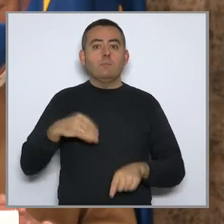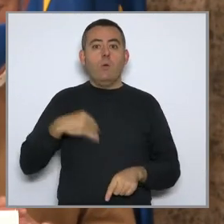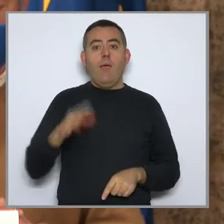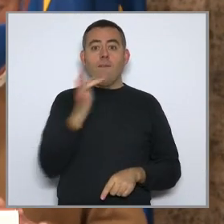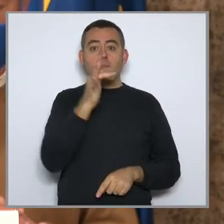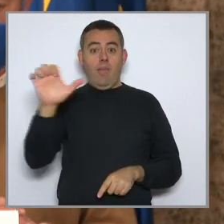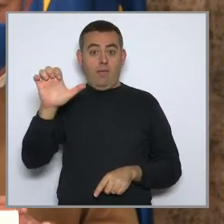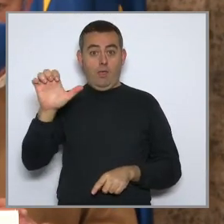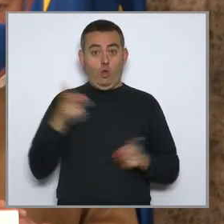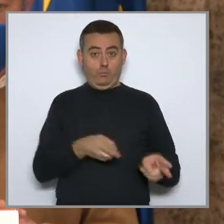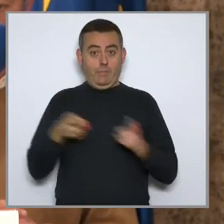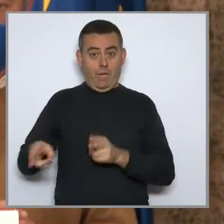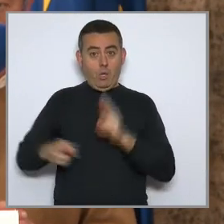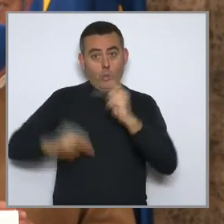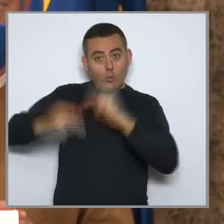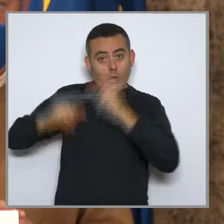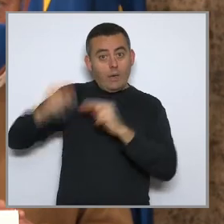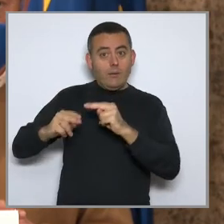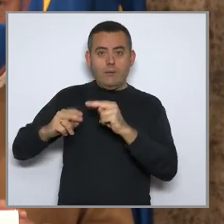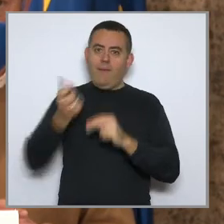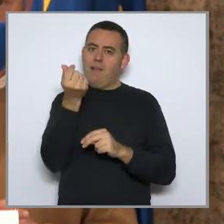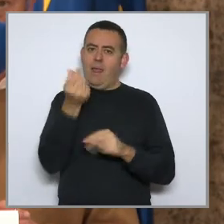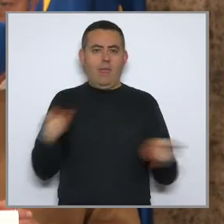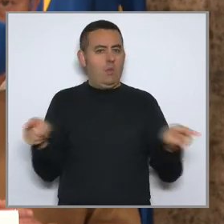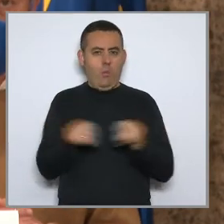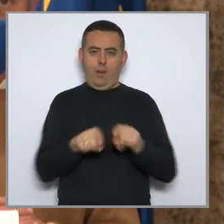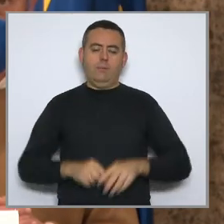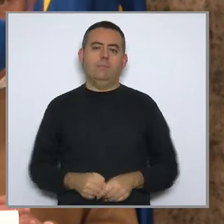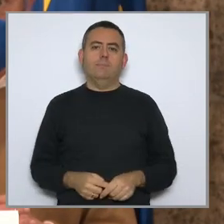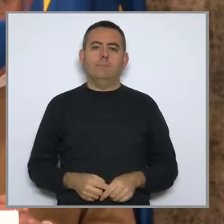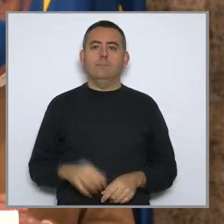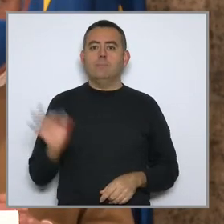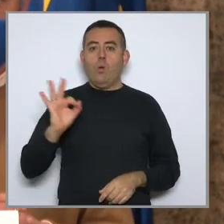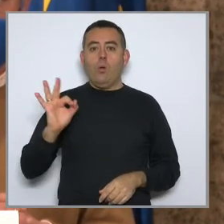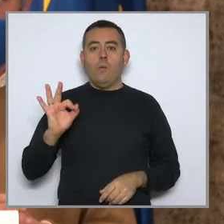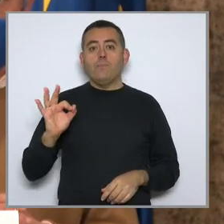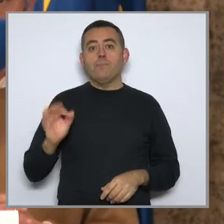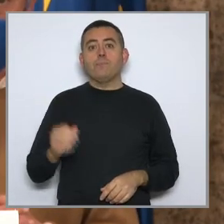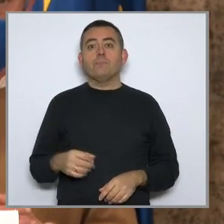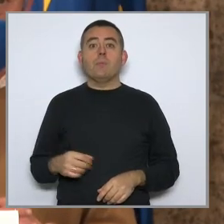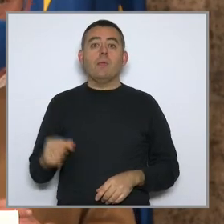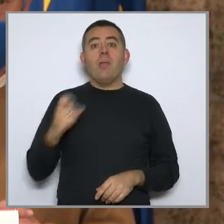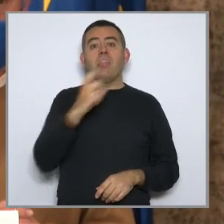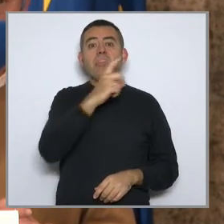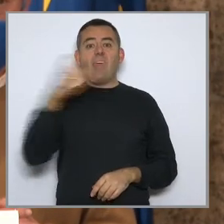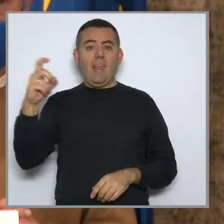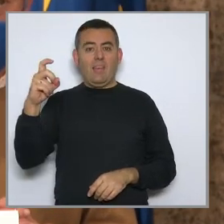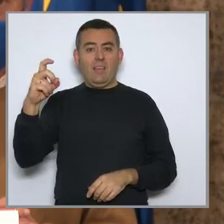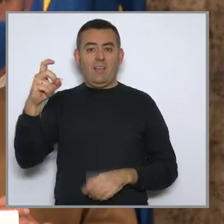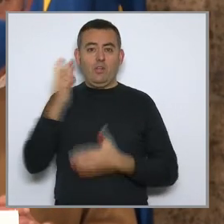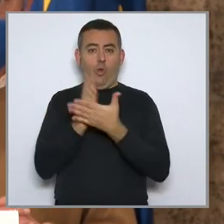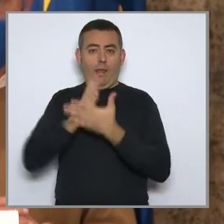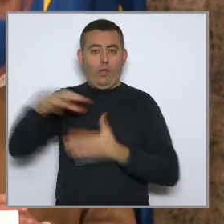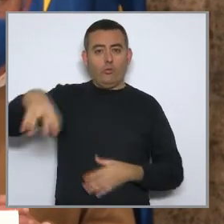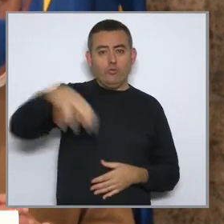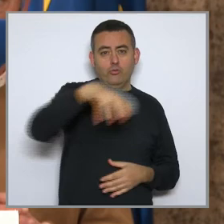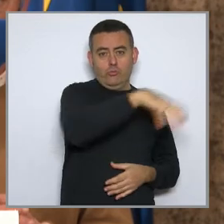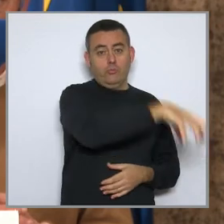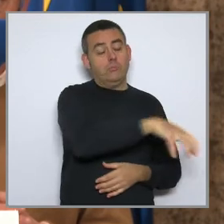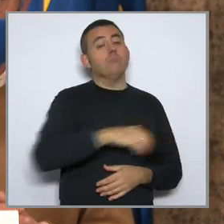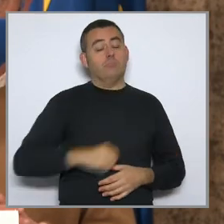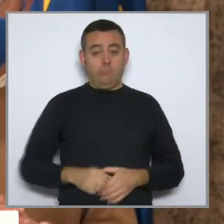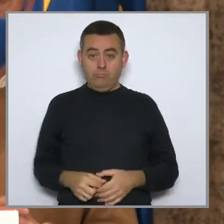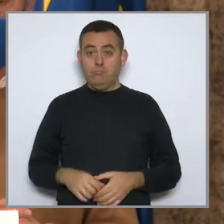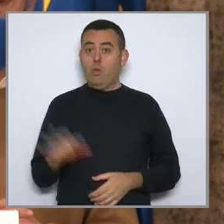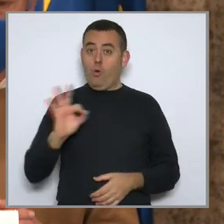o es un centenar de equipamientos educativos. Es más del doble de todo